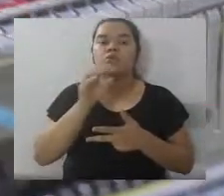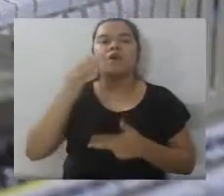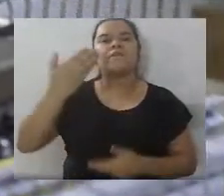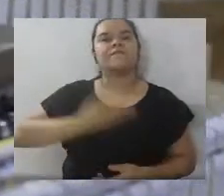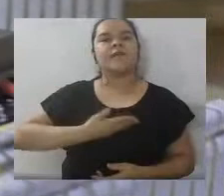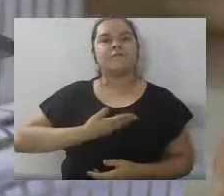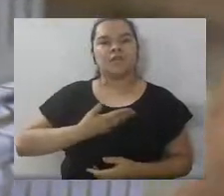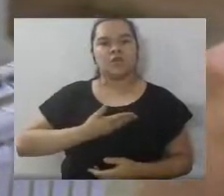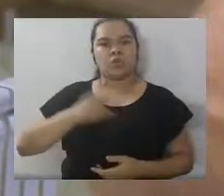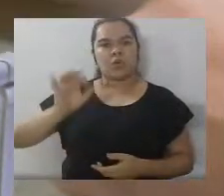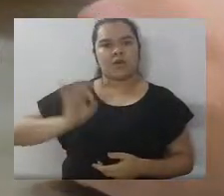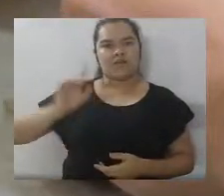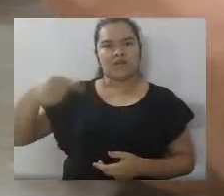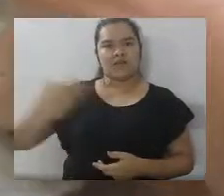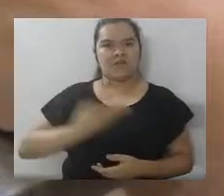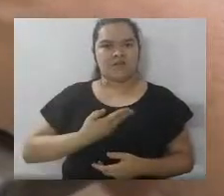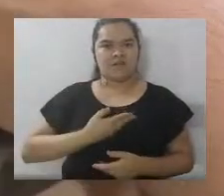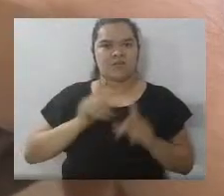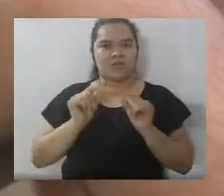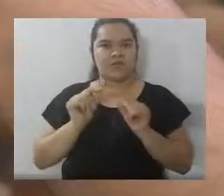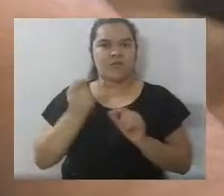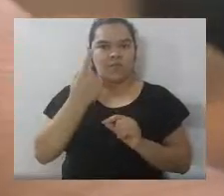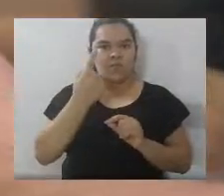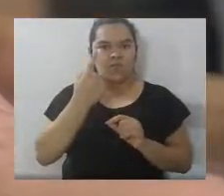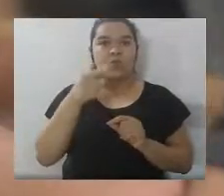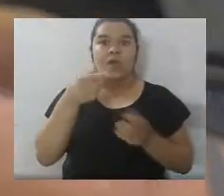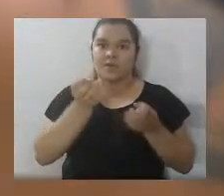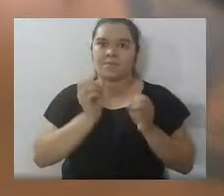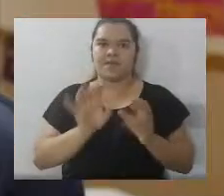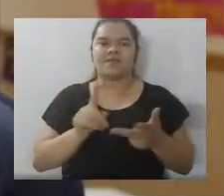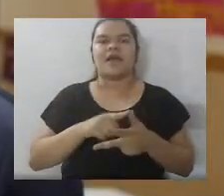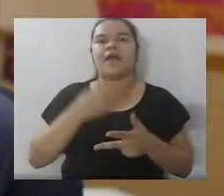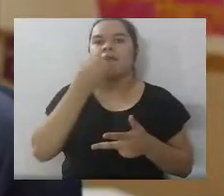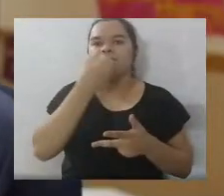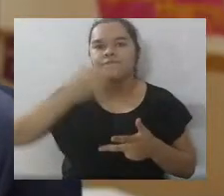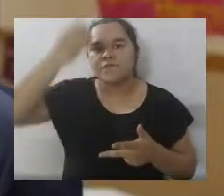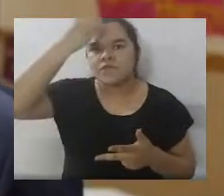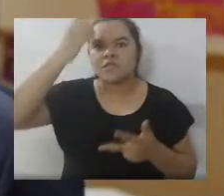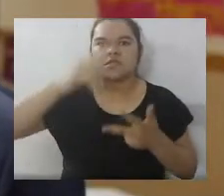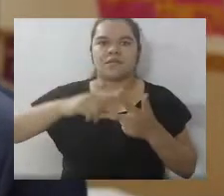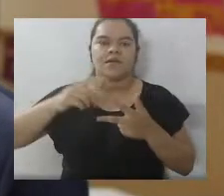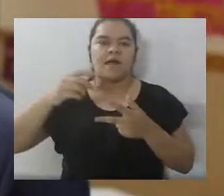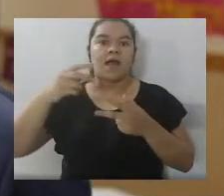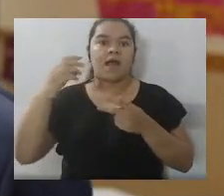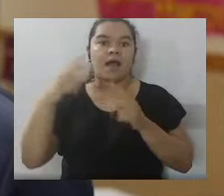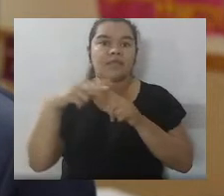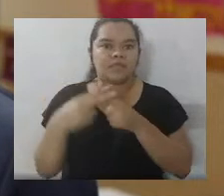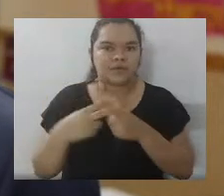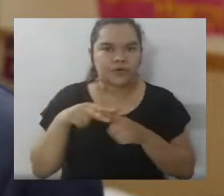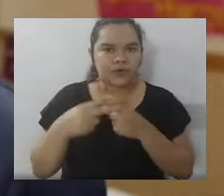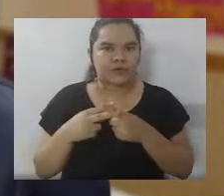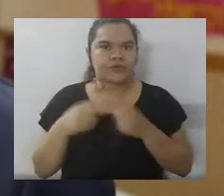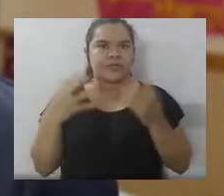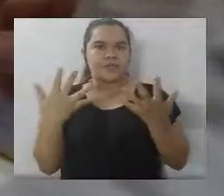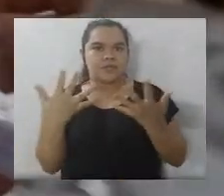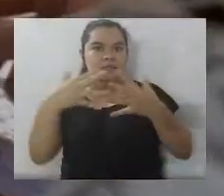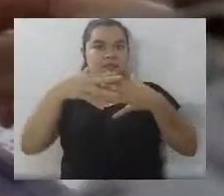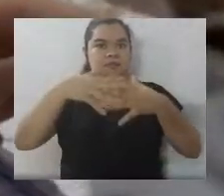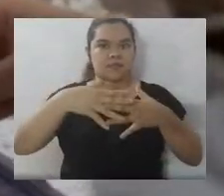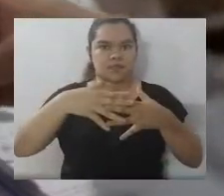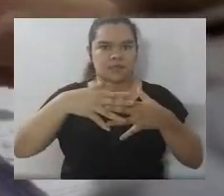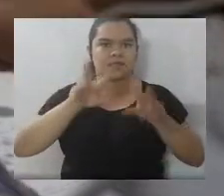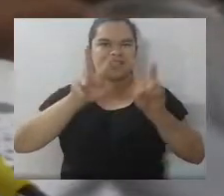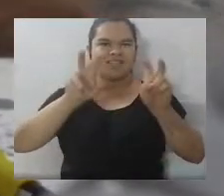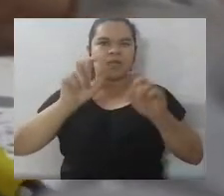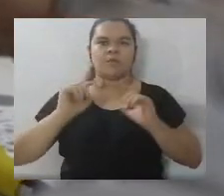ejes temáticos, dentro de los cuales está la física, está la tecnología, está la parte integradora desde el punto de